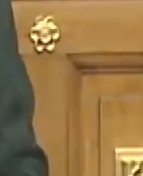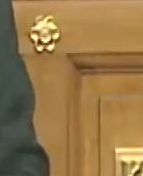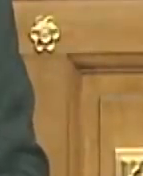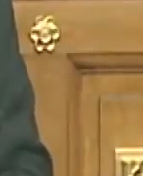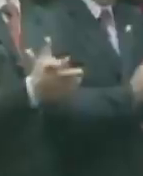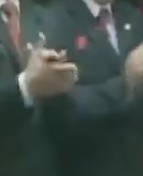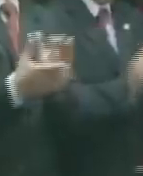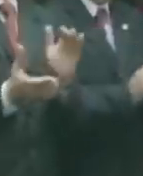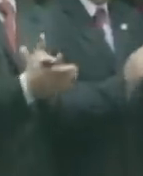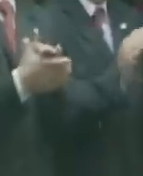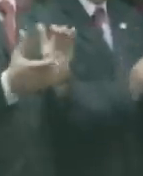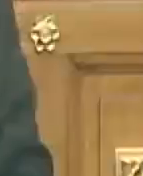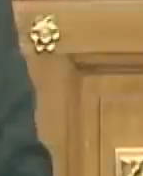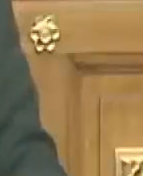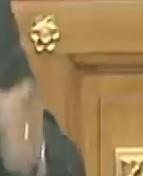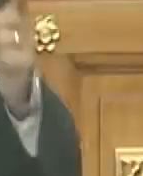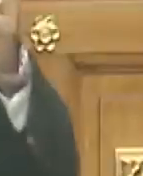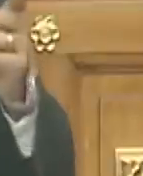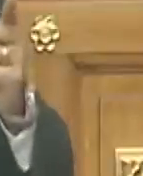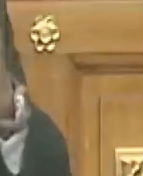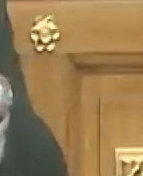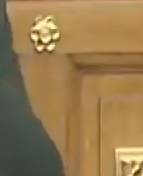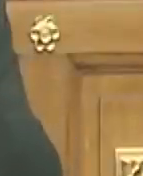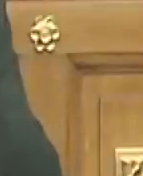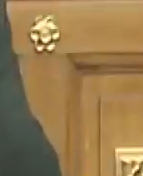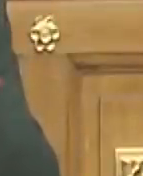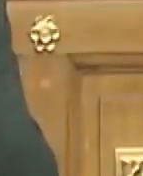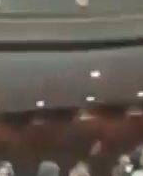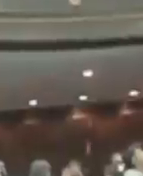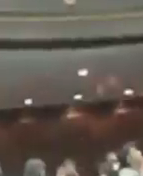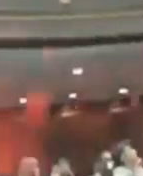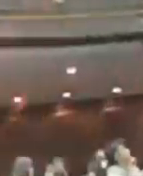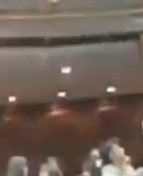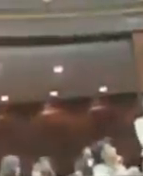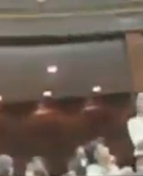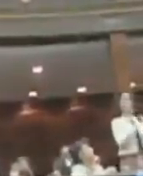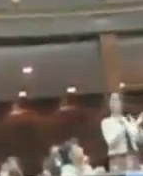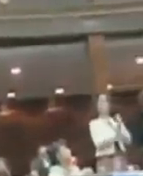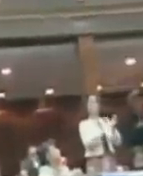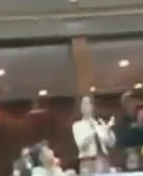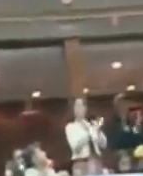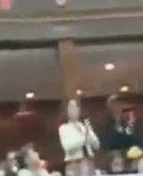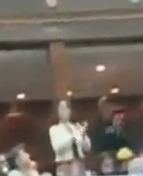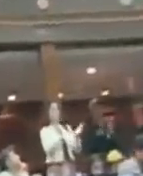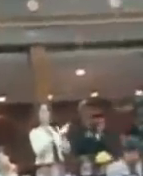sueños de hugo chávez frías que son los sueños de la patria grande